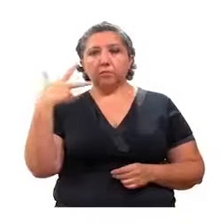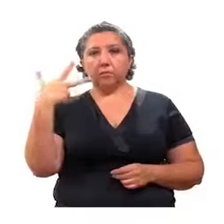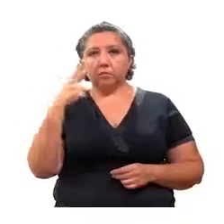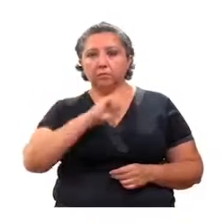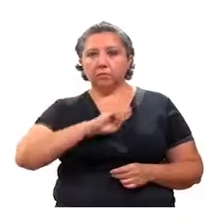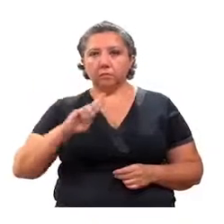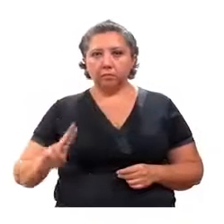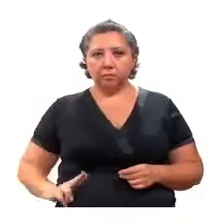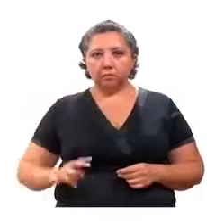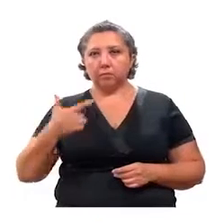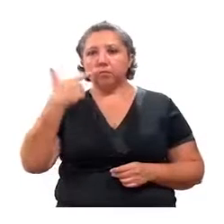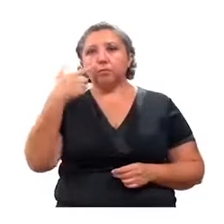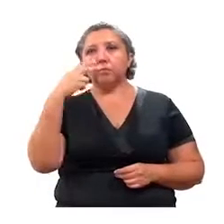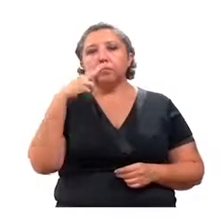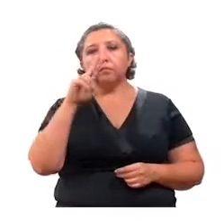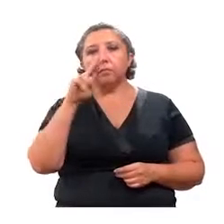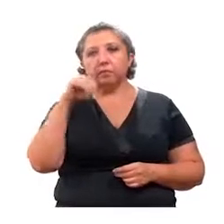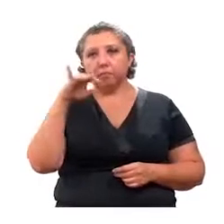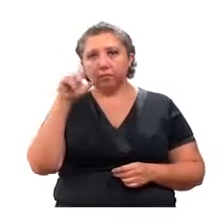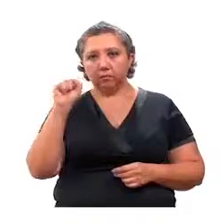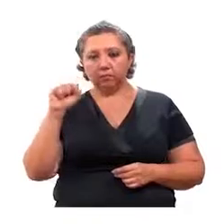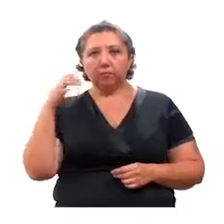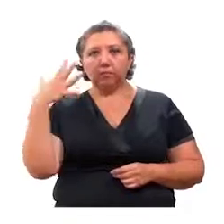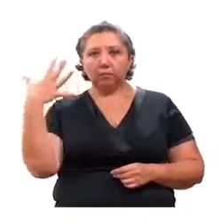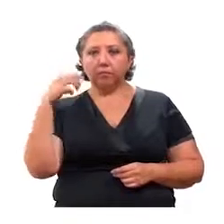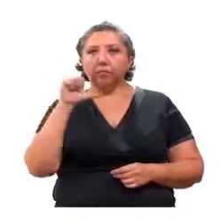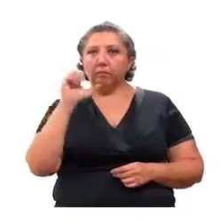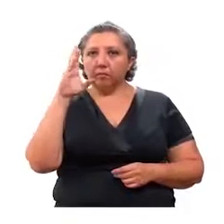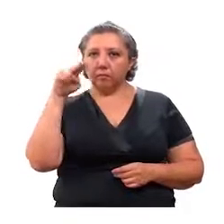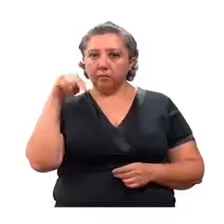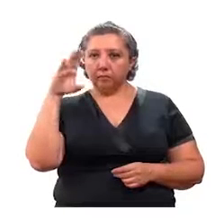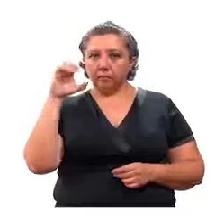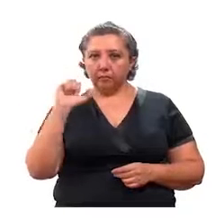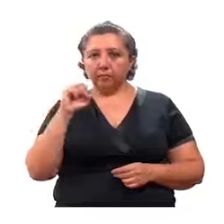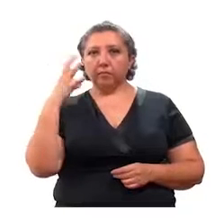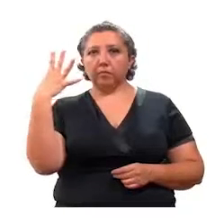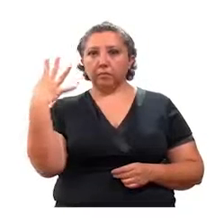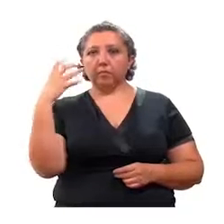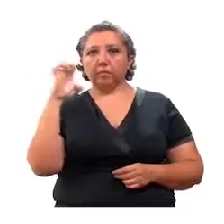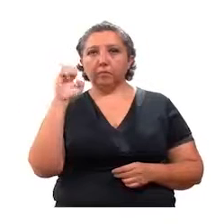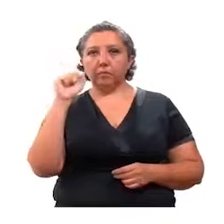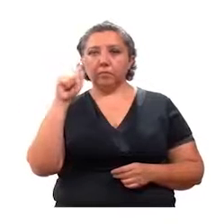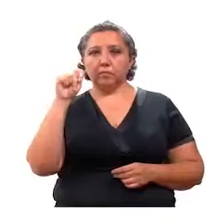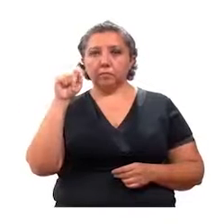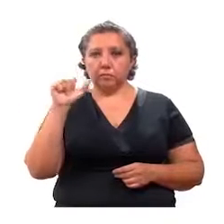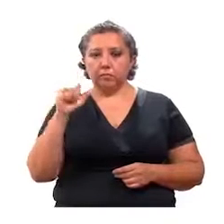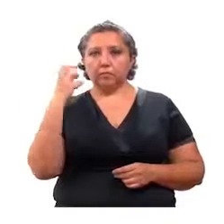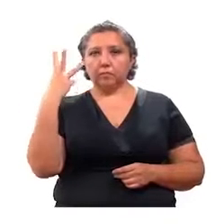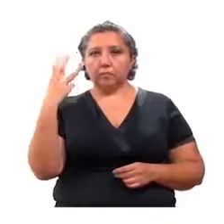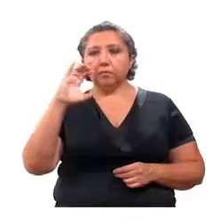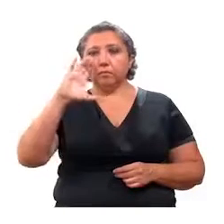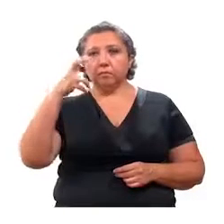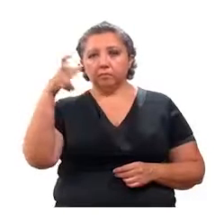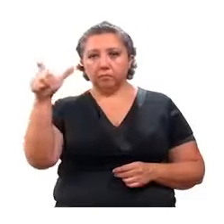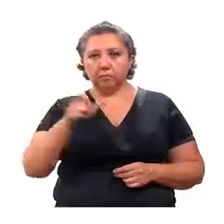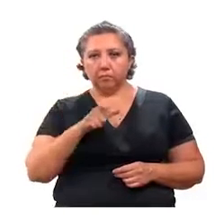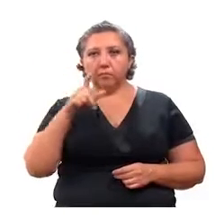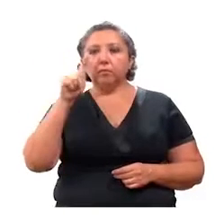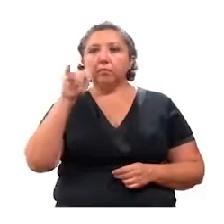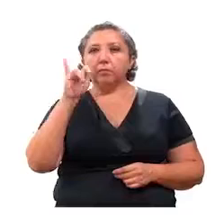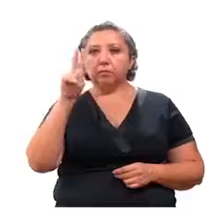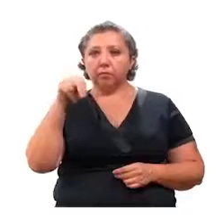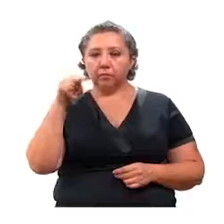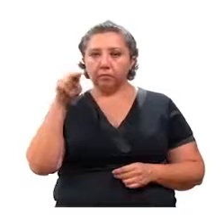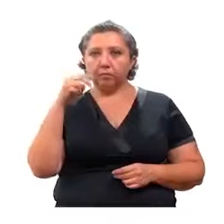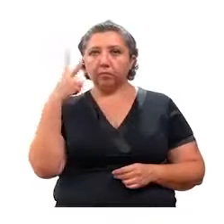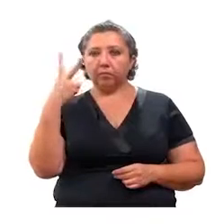Umam, 7 en Junucmá y Tecash, 5 en Acanqué, 4 en Espita y Sotuta, 3 en Chemash y Tinum,